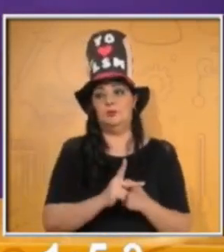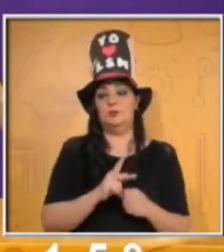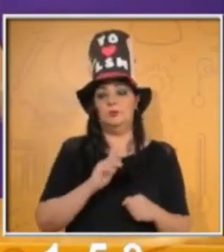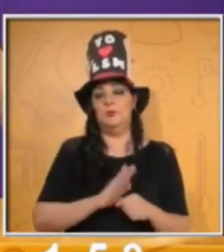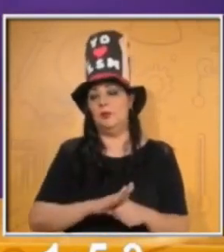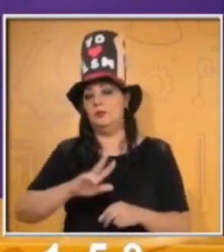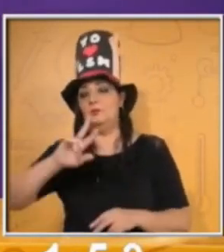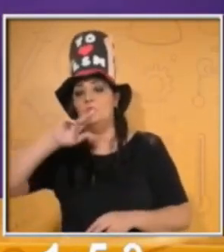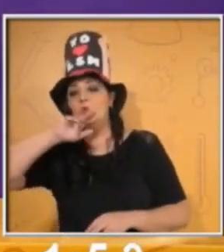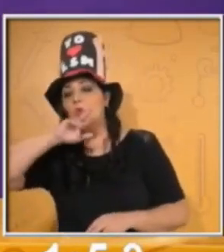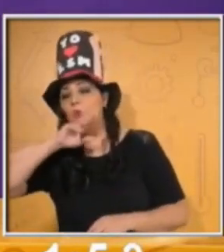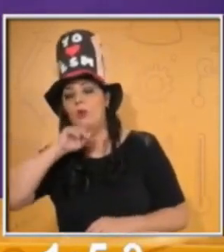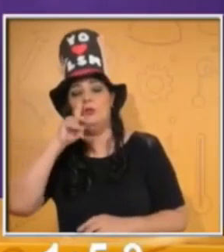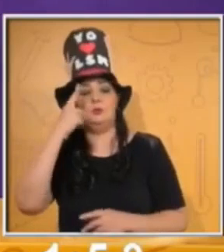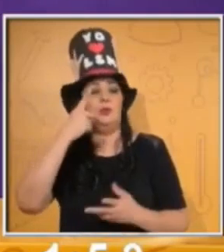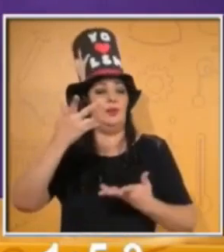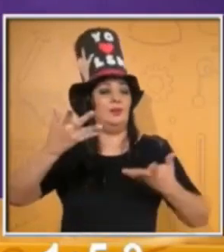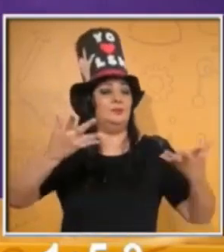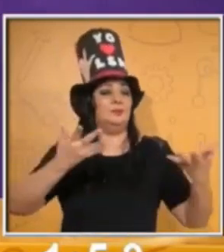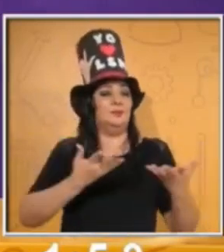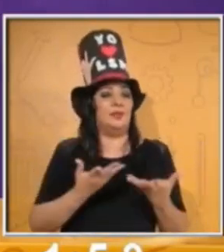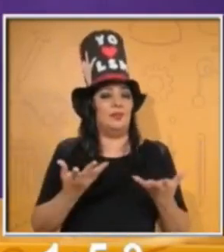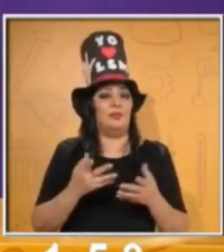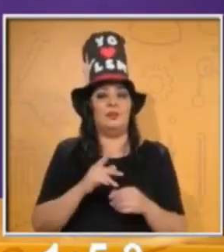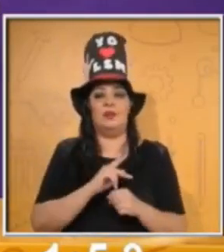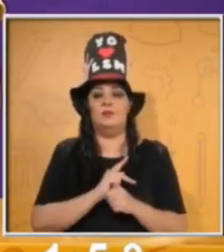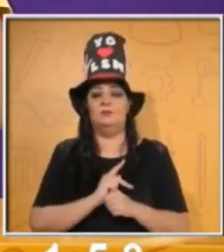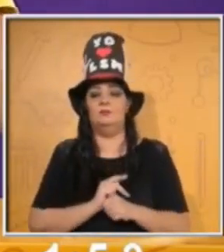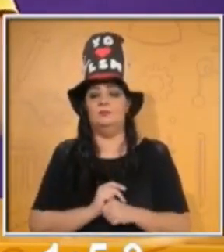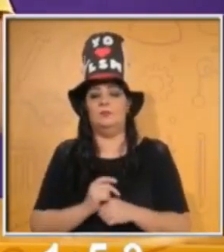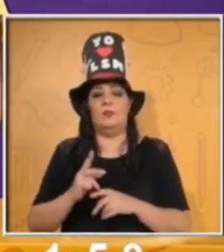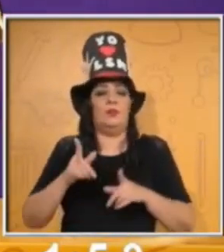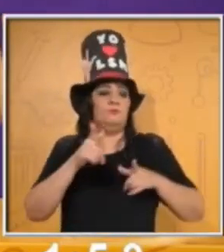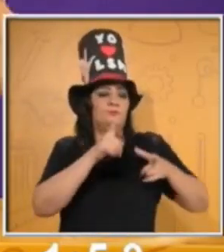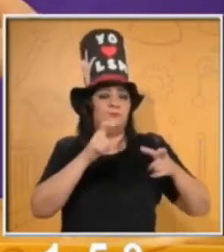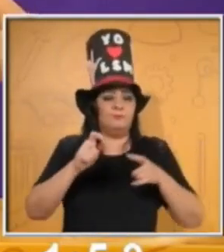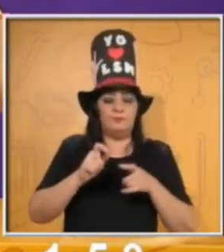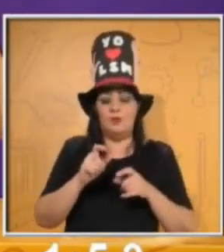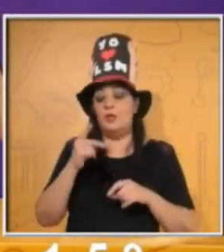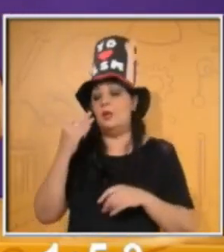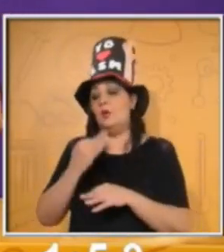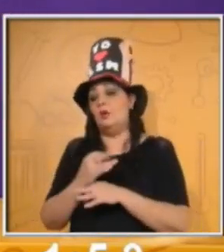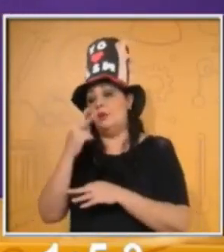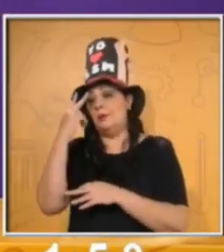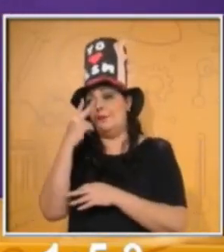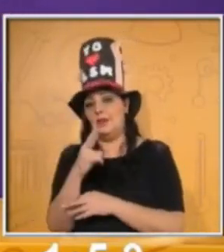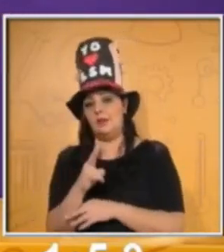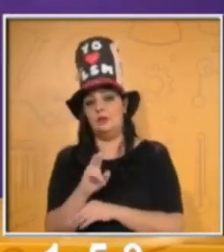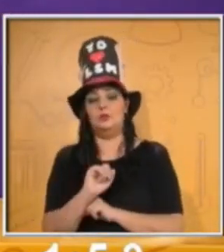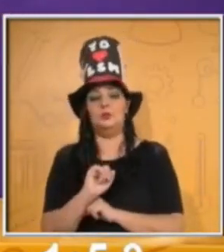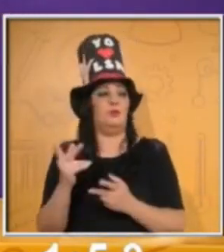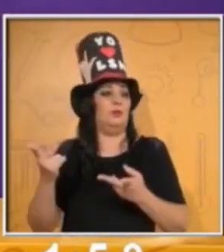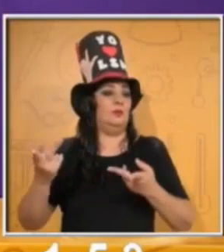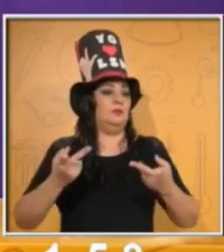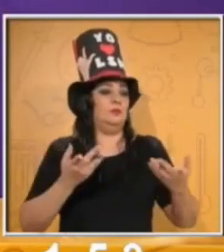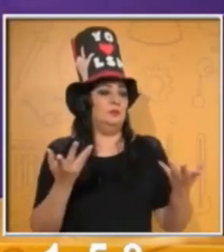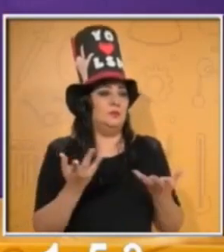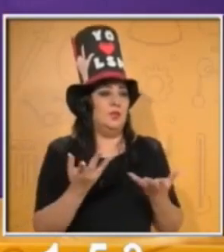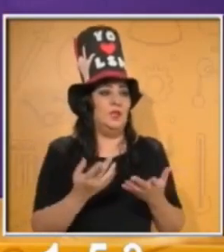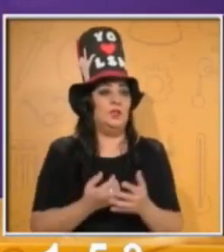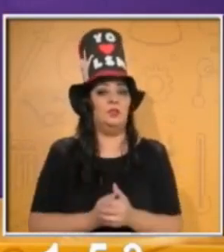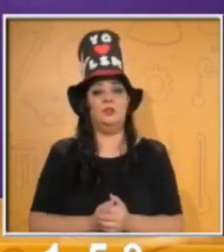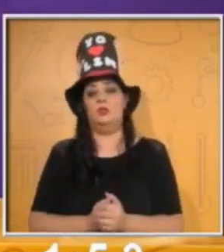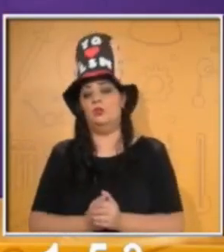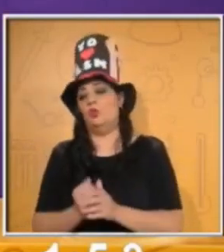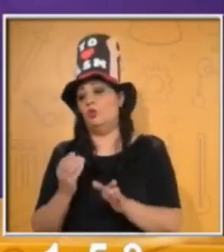en producir armas para atacar a otros países y México en aquel entonces estaba produciendo productos agrícolas